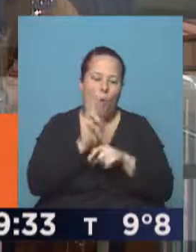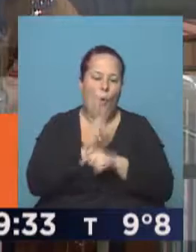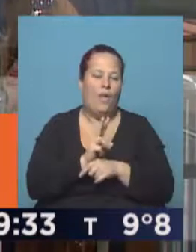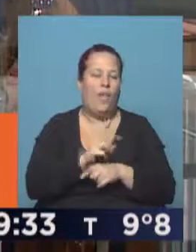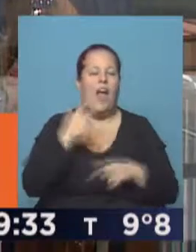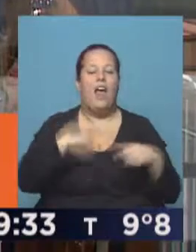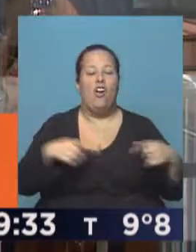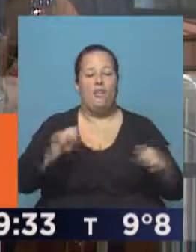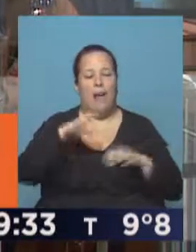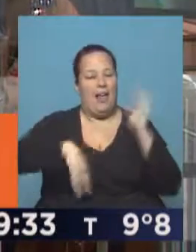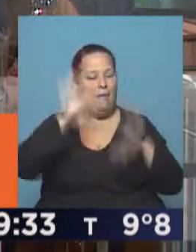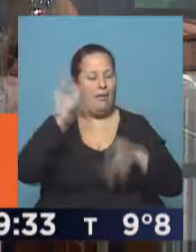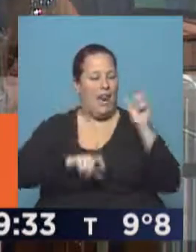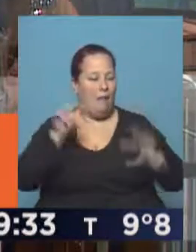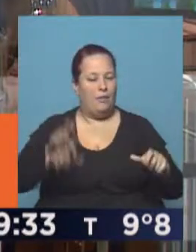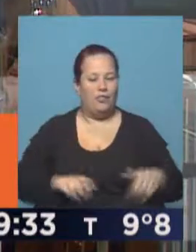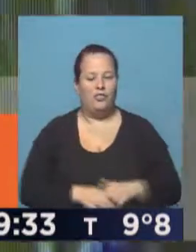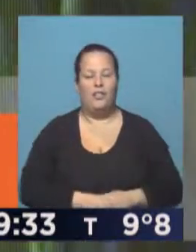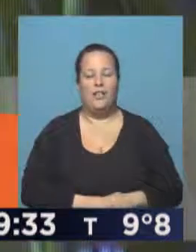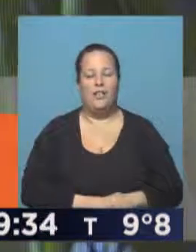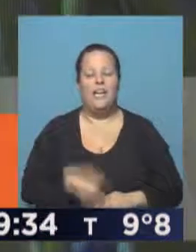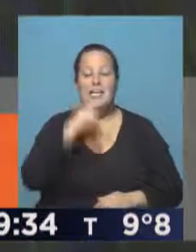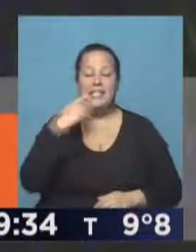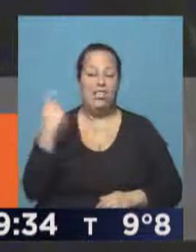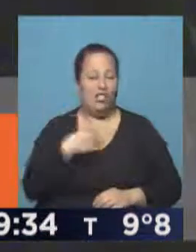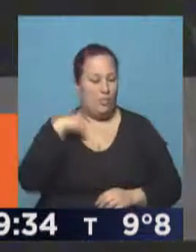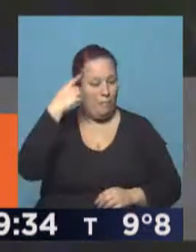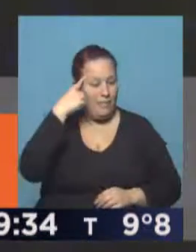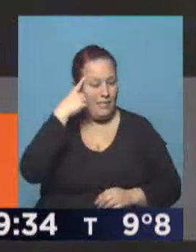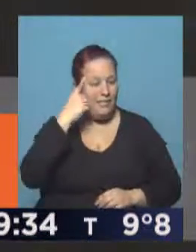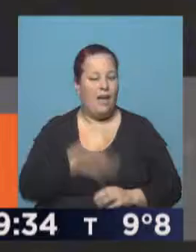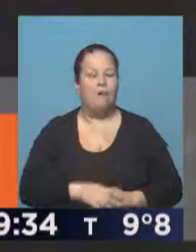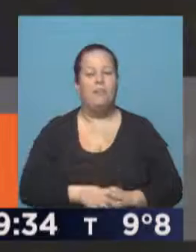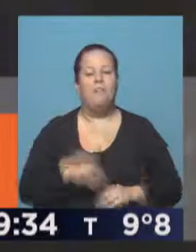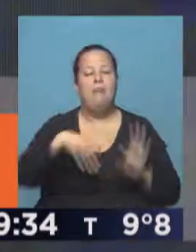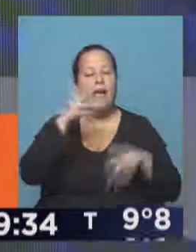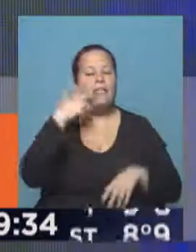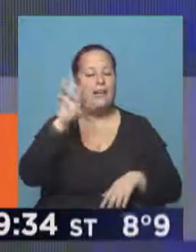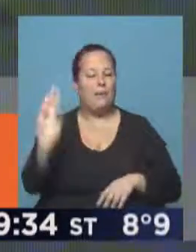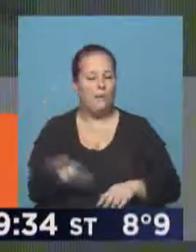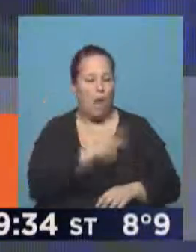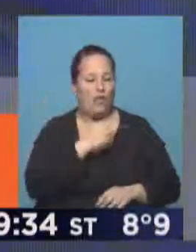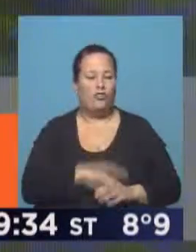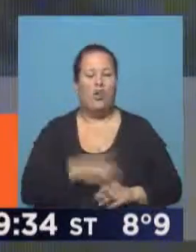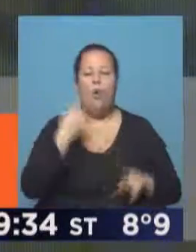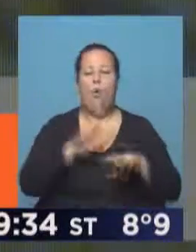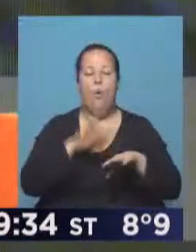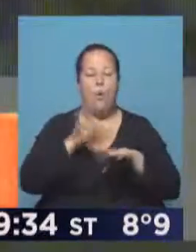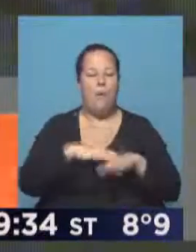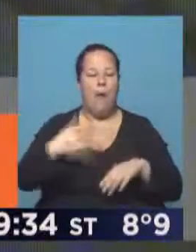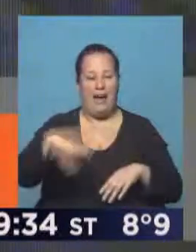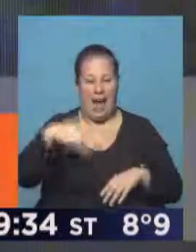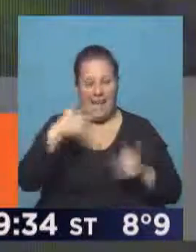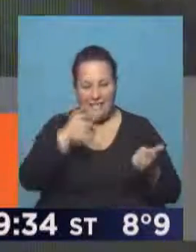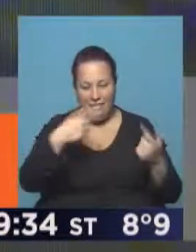que afectan a la mayoría de la población. Porque si nosotros pensamos que hay más de 3.000 muertos por delito